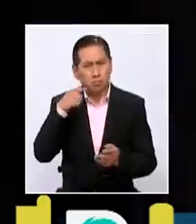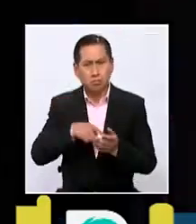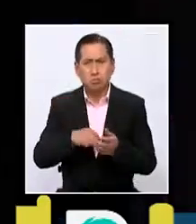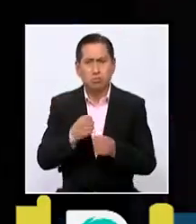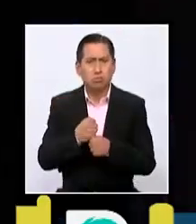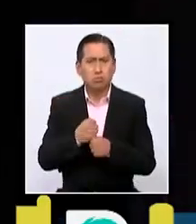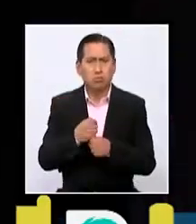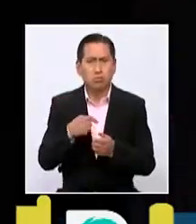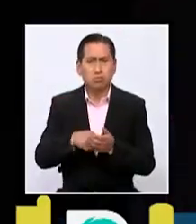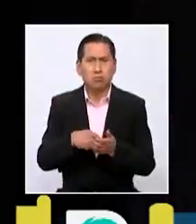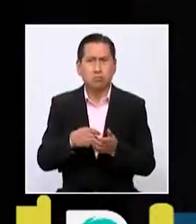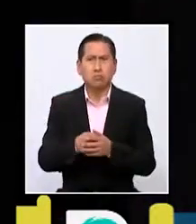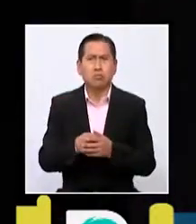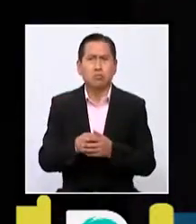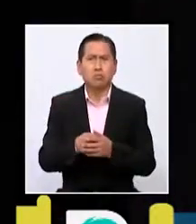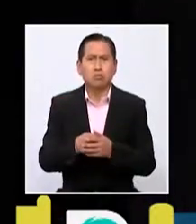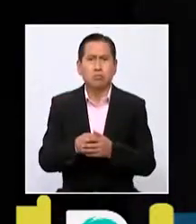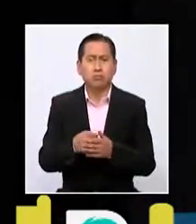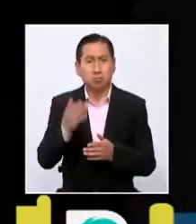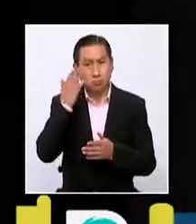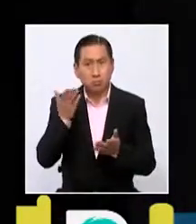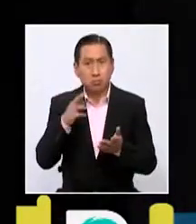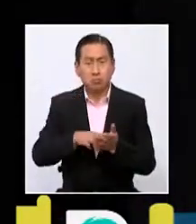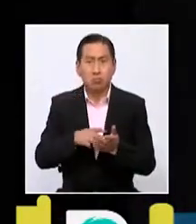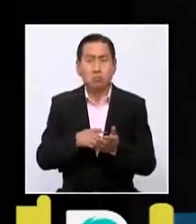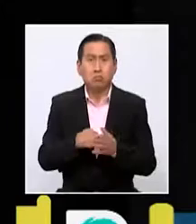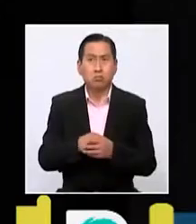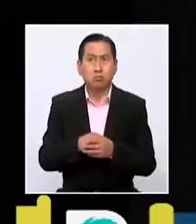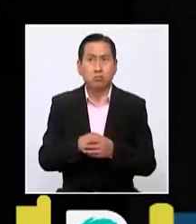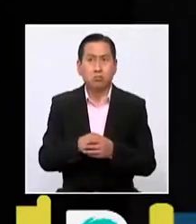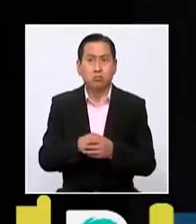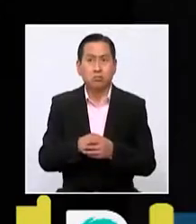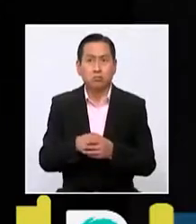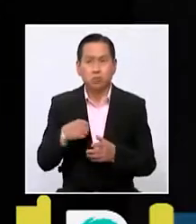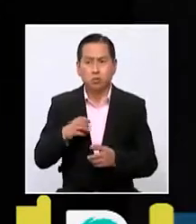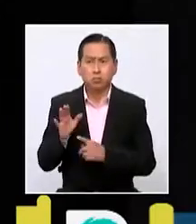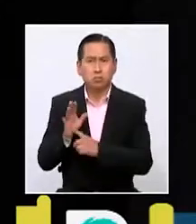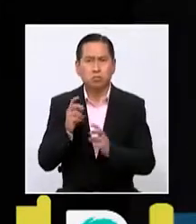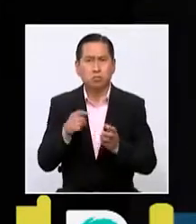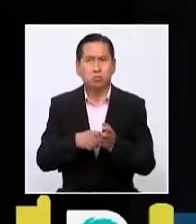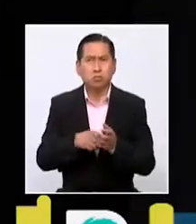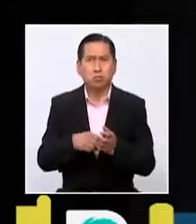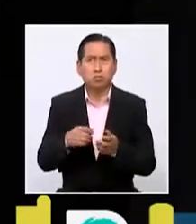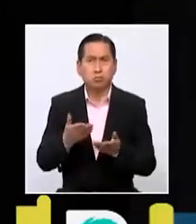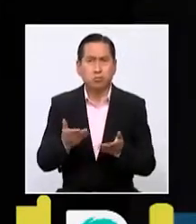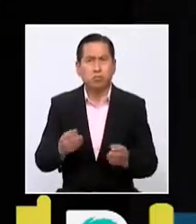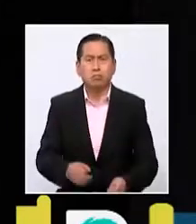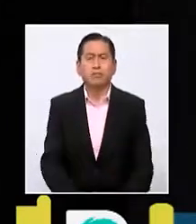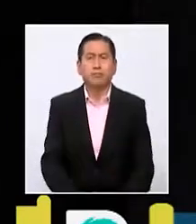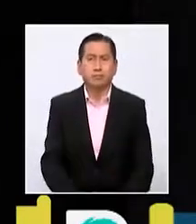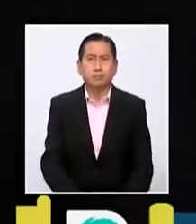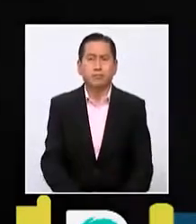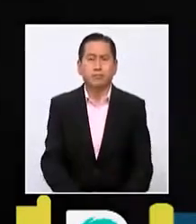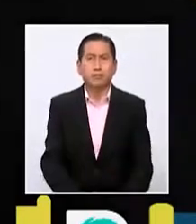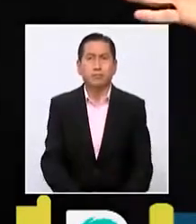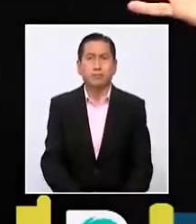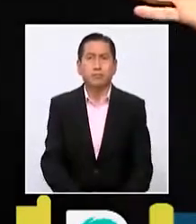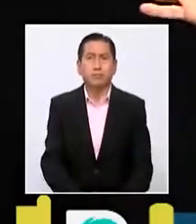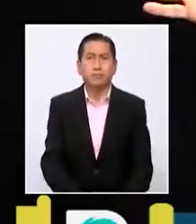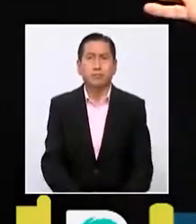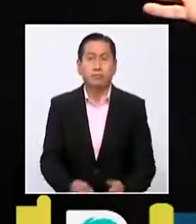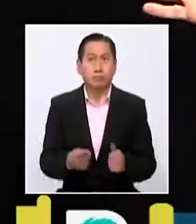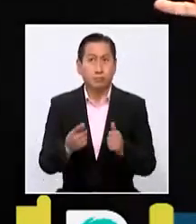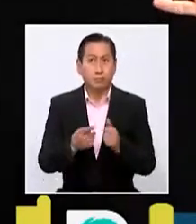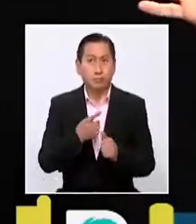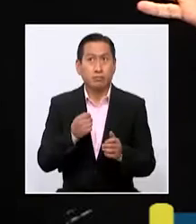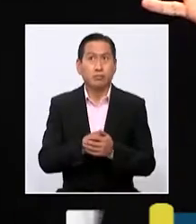para estas plataformas, tomando en cuenta en el tipo de sujeto que estoy mostrando, que estoy exportando? Bueno, lo primero, ya vi que